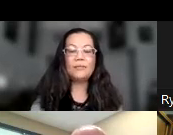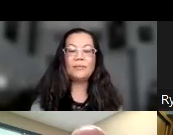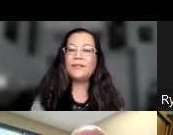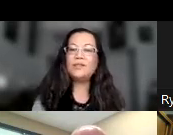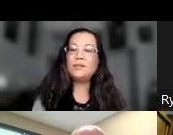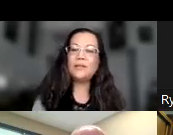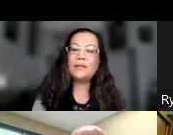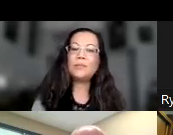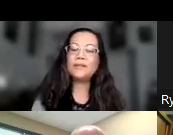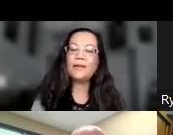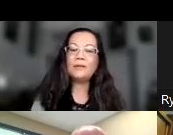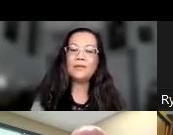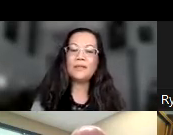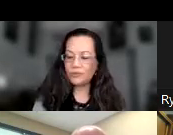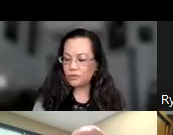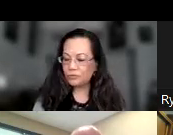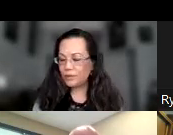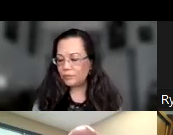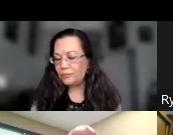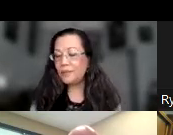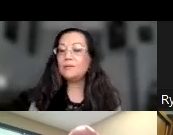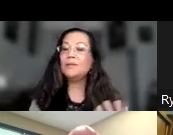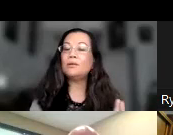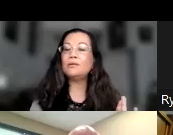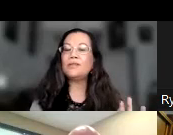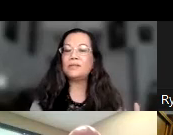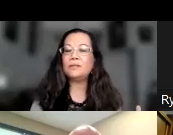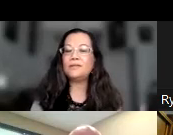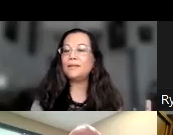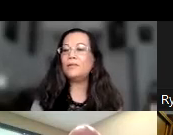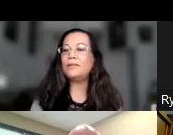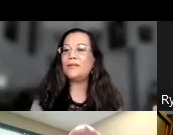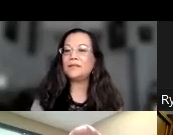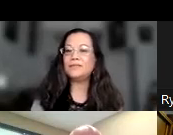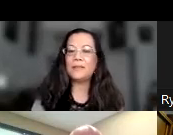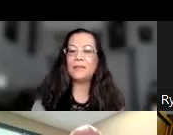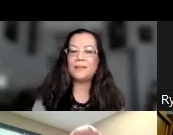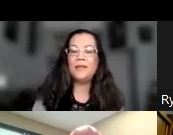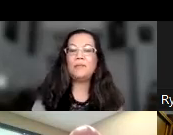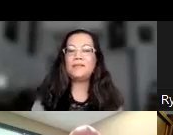HYUP, para el personal de ellos. Y también hicimos conversaciones